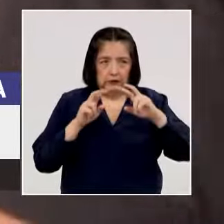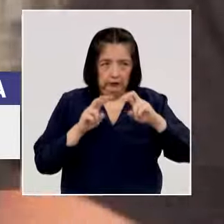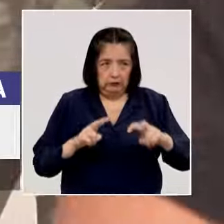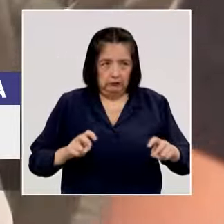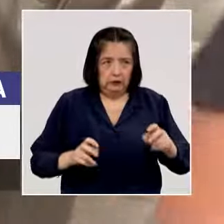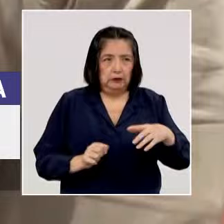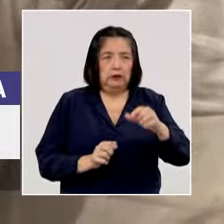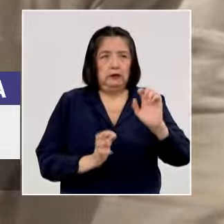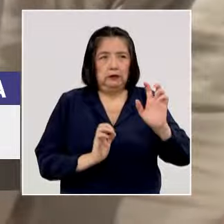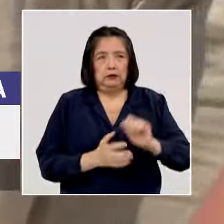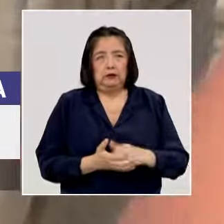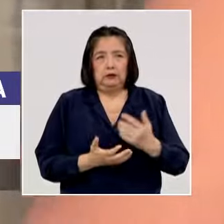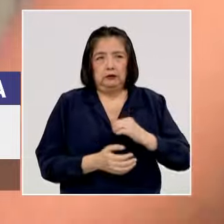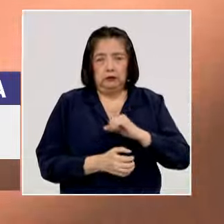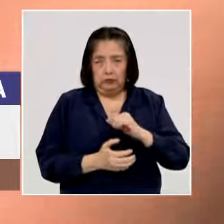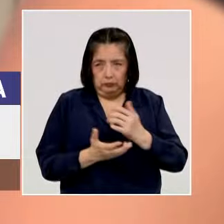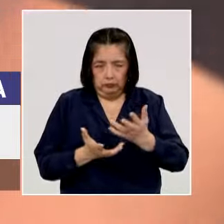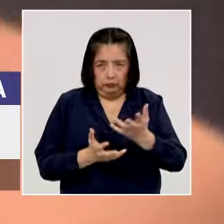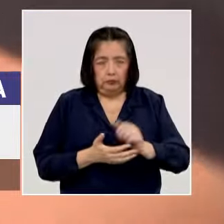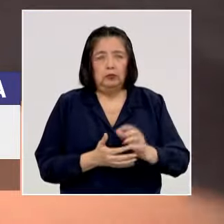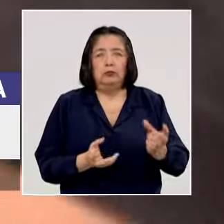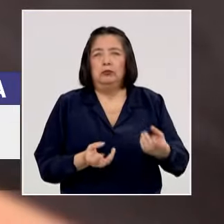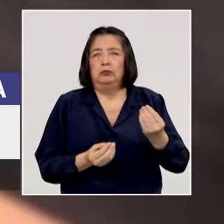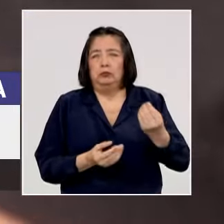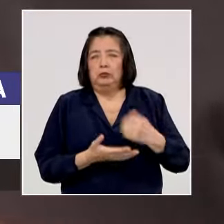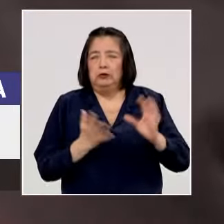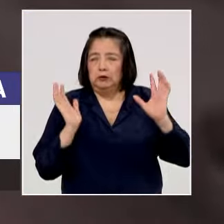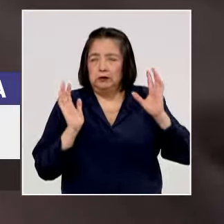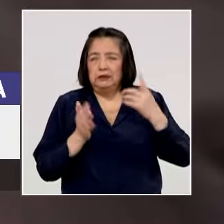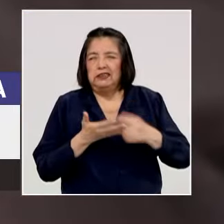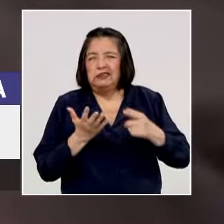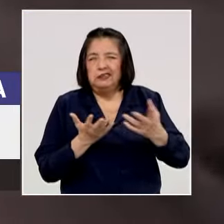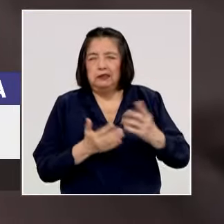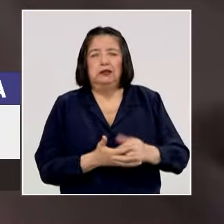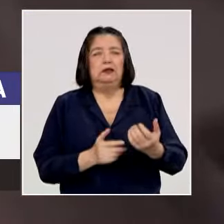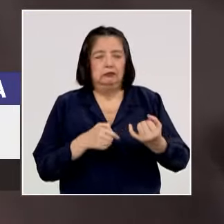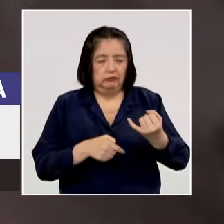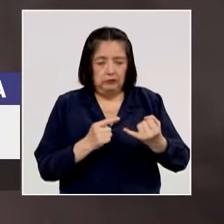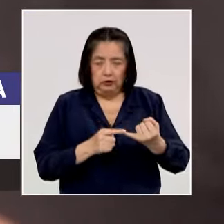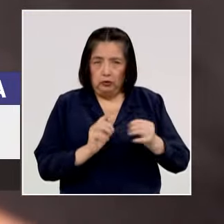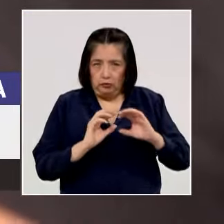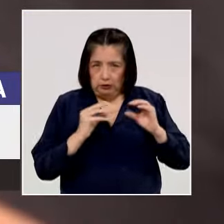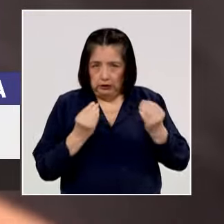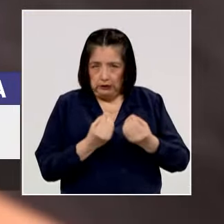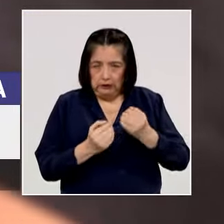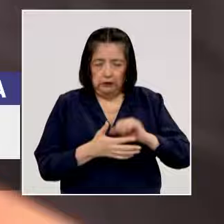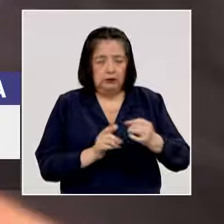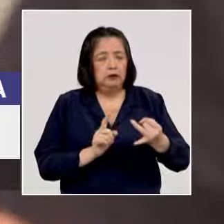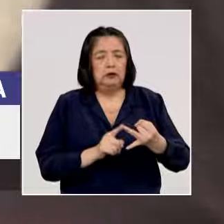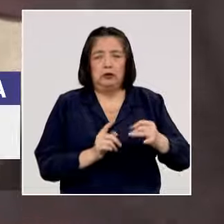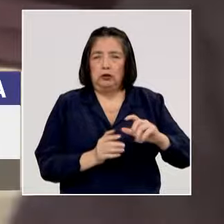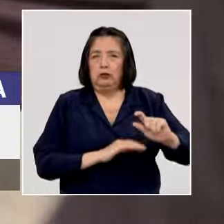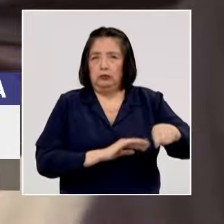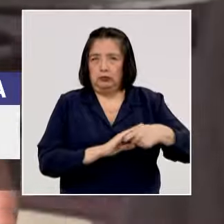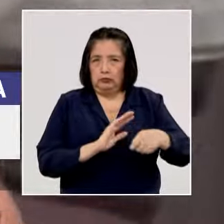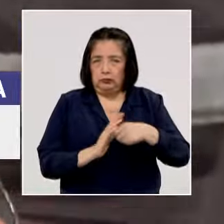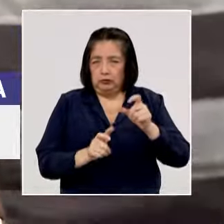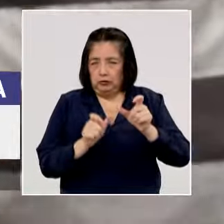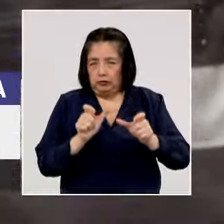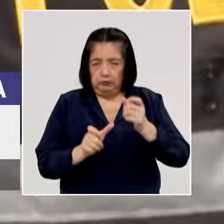investigaciones seguidas en su contra por la presunta comisión de los delitos de organización criminal y corrupción de